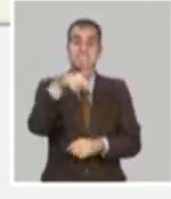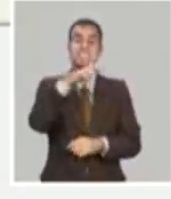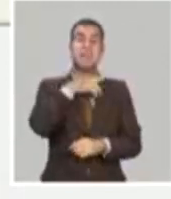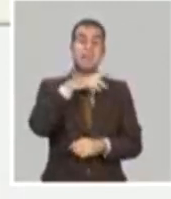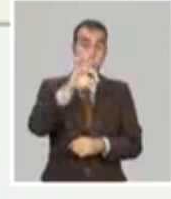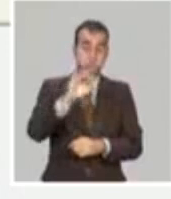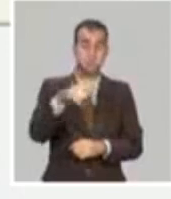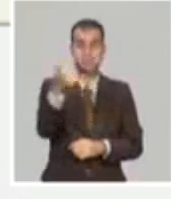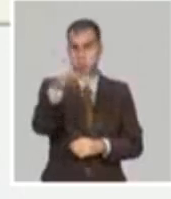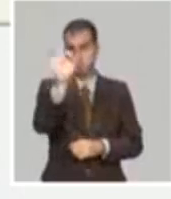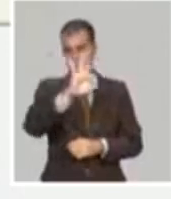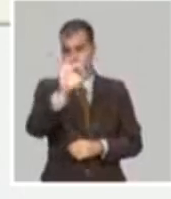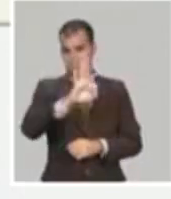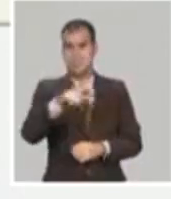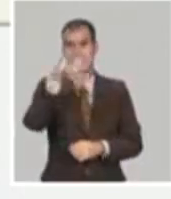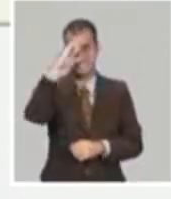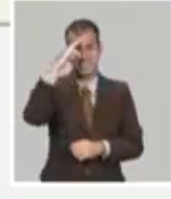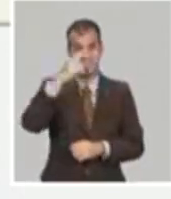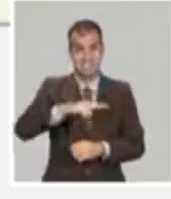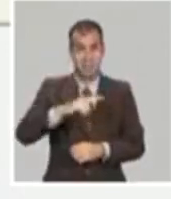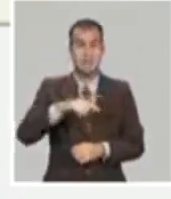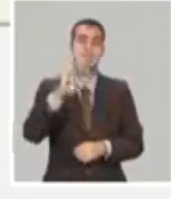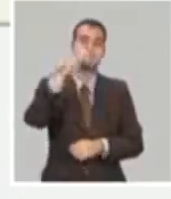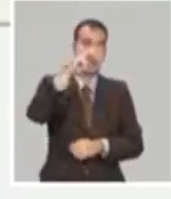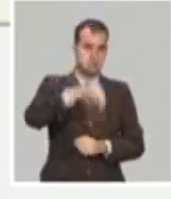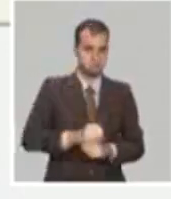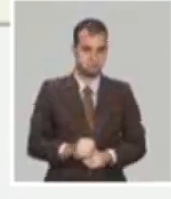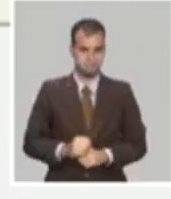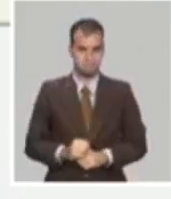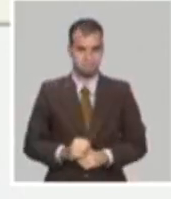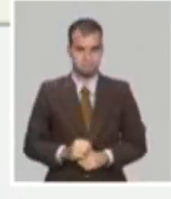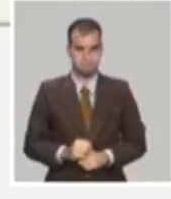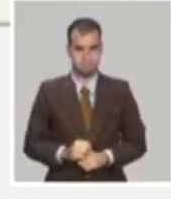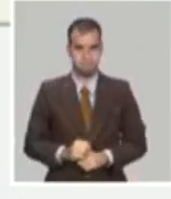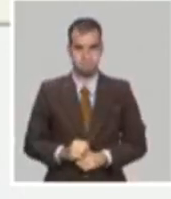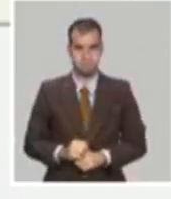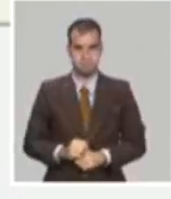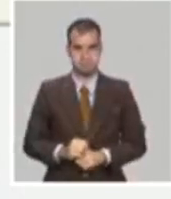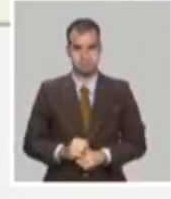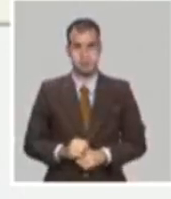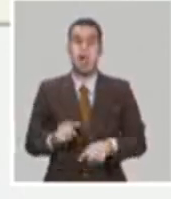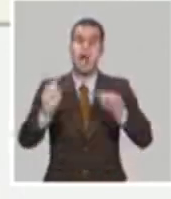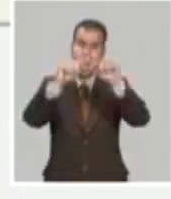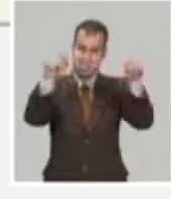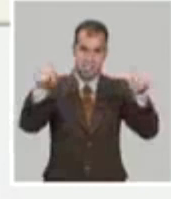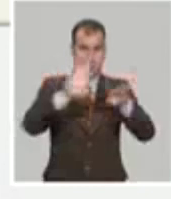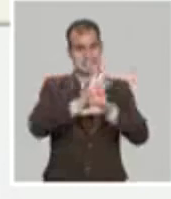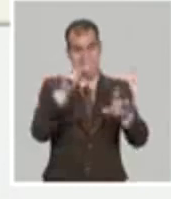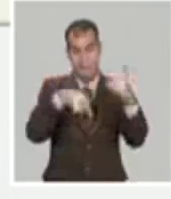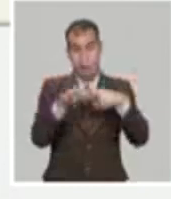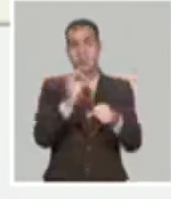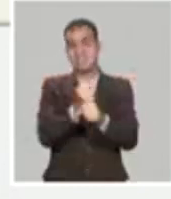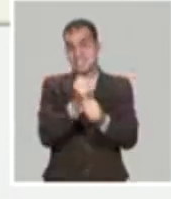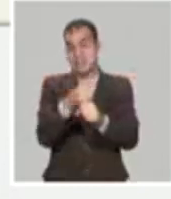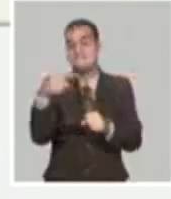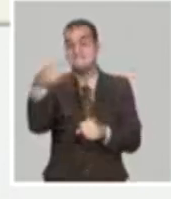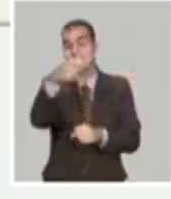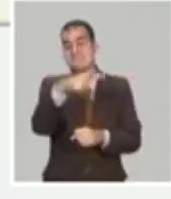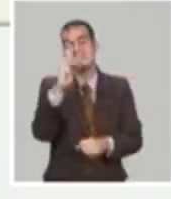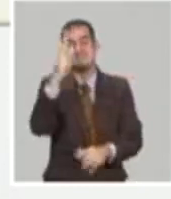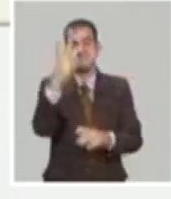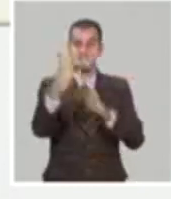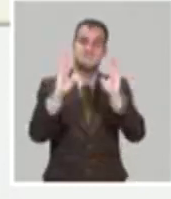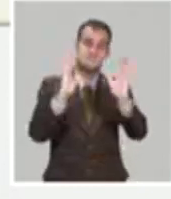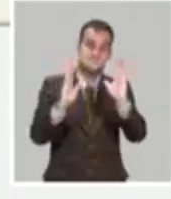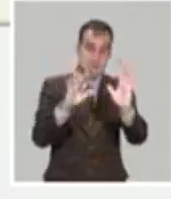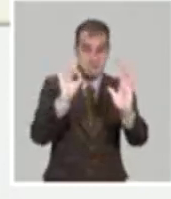10 de Octubre, La Lisa y Marianao. Que son los que faltan en la fase 3 de Soberana. Son los municipios que están trabajando en la fase 3 del ensayo, en la fase 3 del